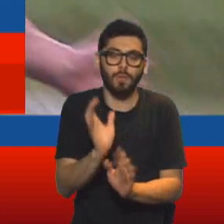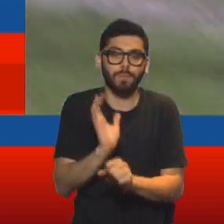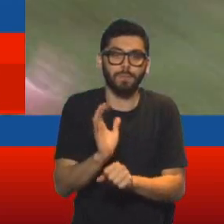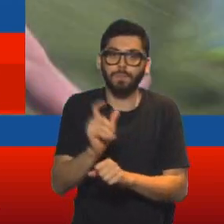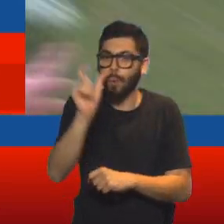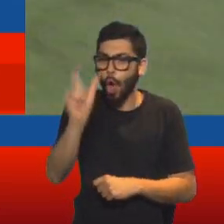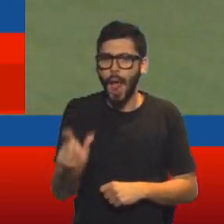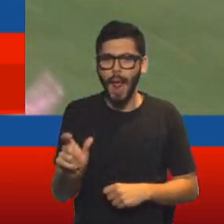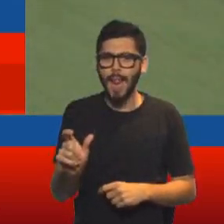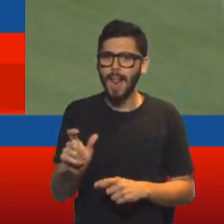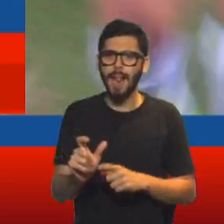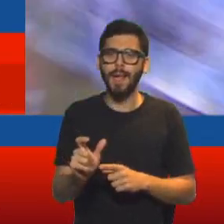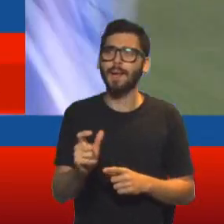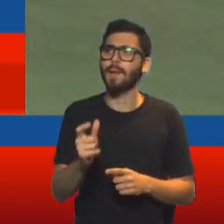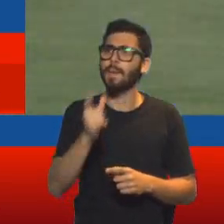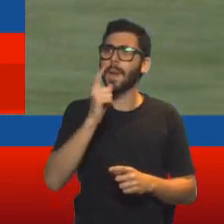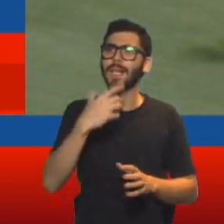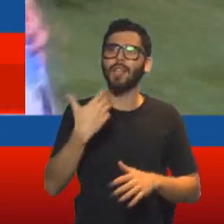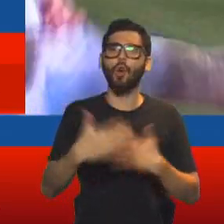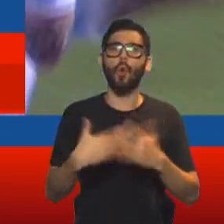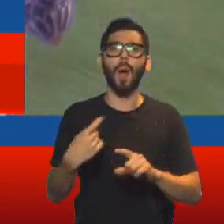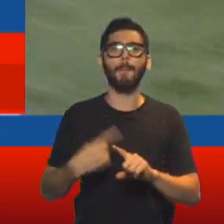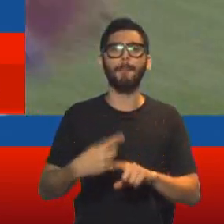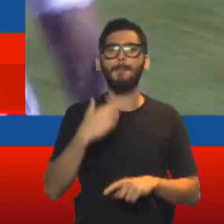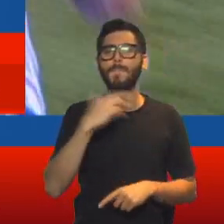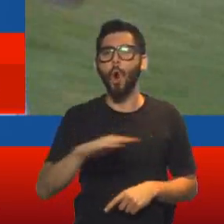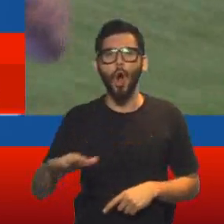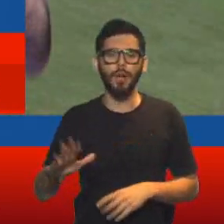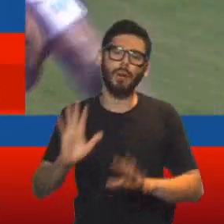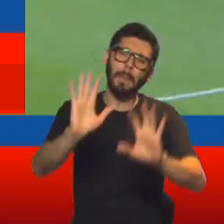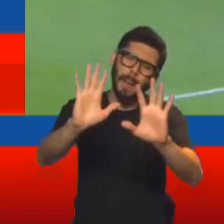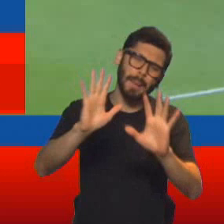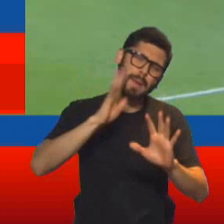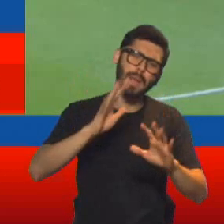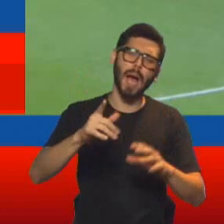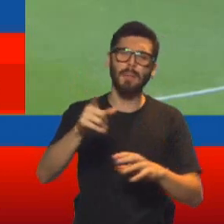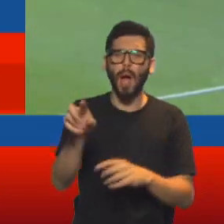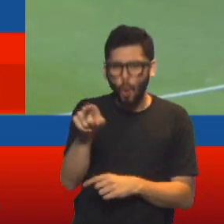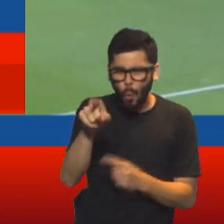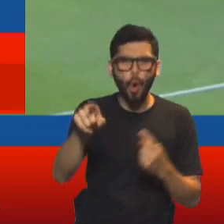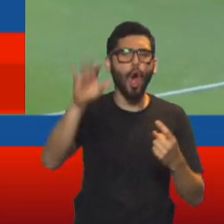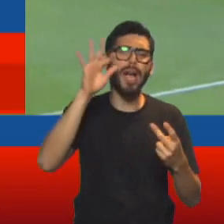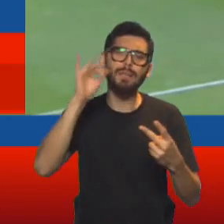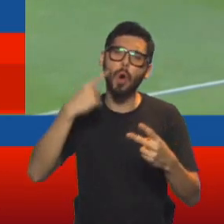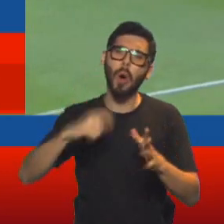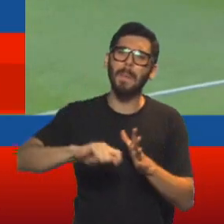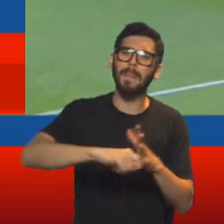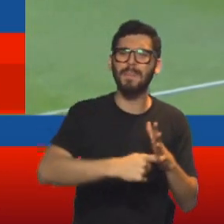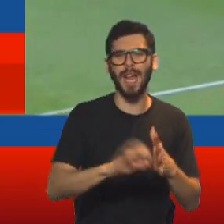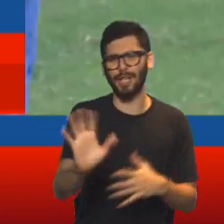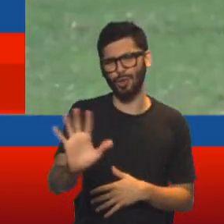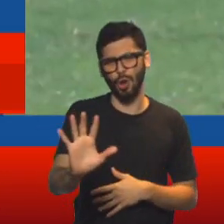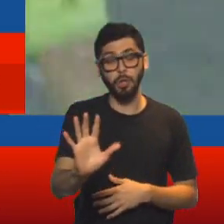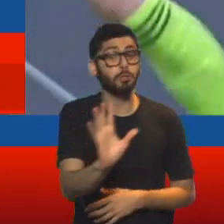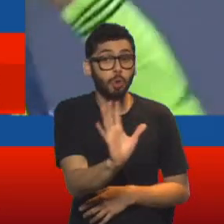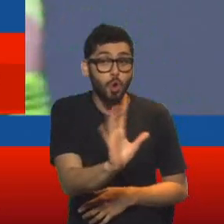por los hijos que ya viste lo No le metan ven, presión, Pablo, vos y Simón, no le metan presión. No, creo que todo lo contrario.